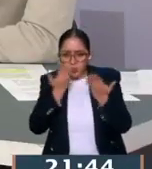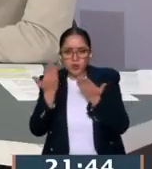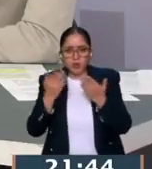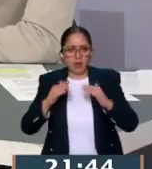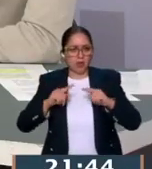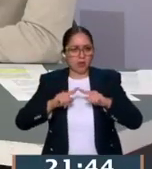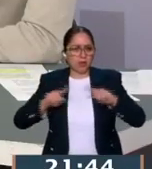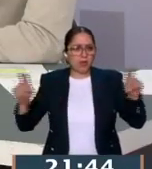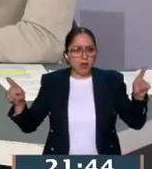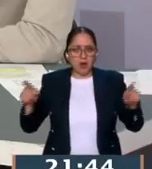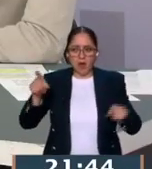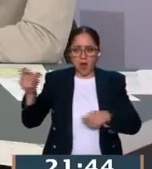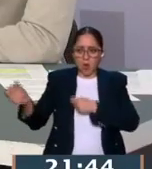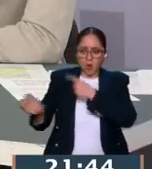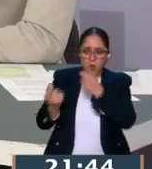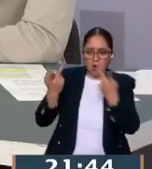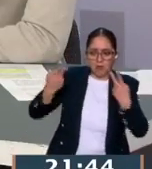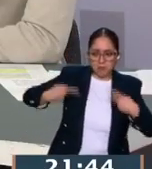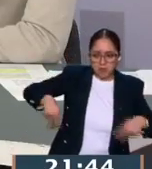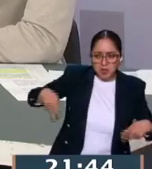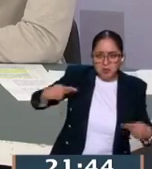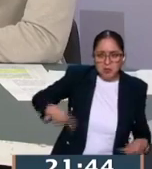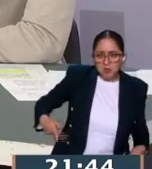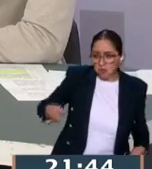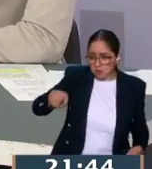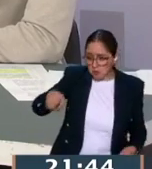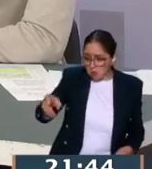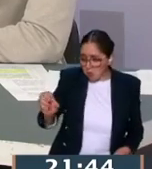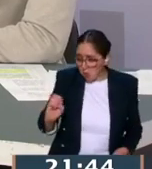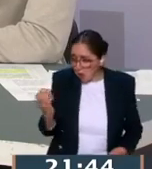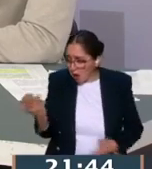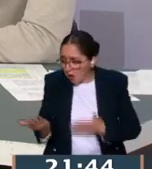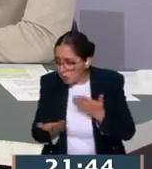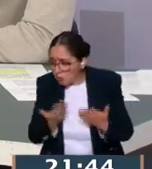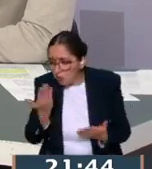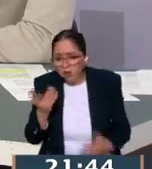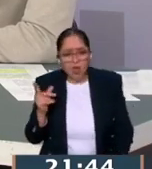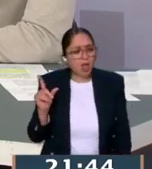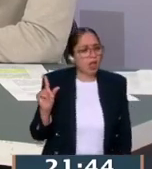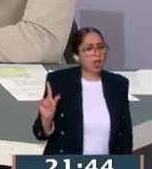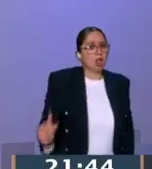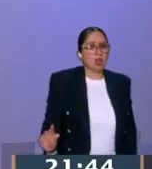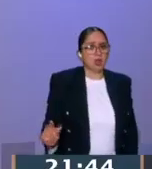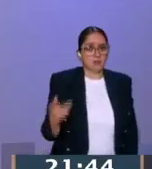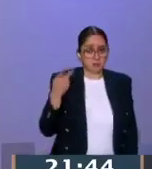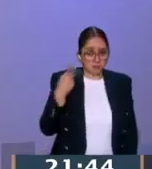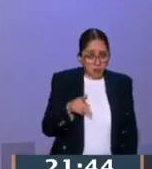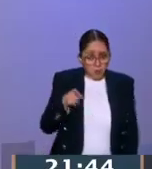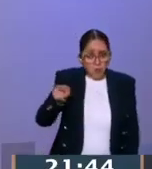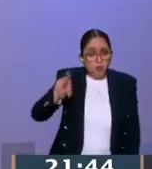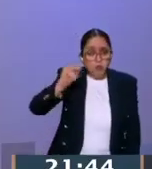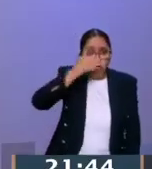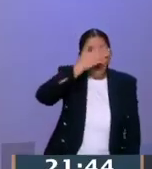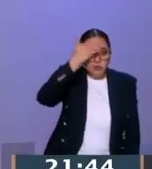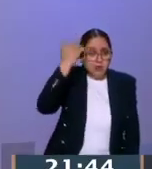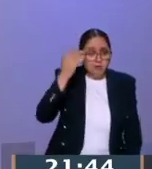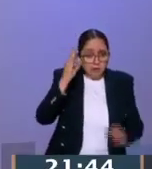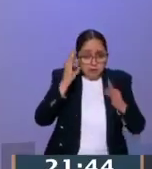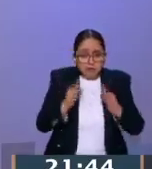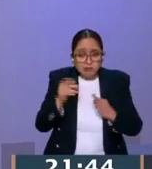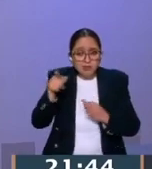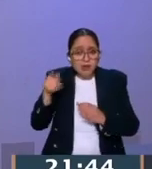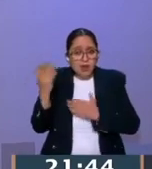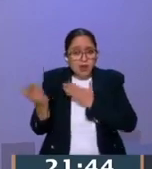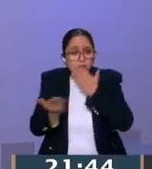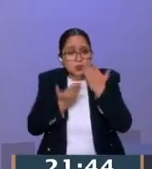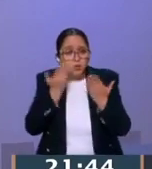a descalificar a las otras personas porque les dicen que no tienen estudios, aunque no saben si tienen estudios o no. Pero es una situación que